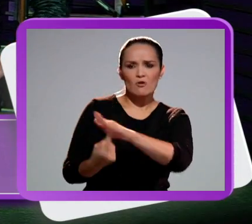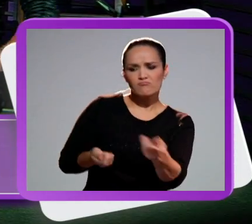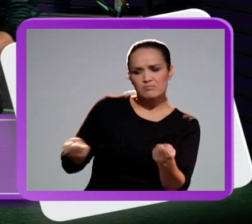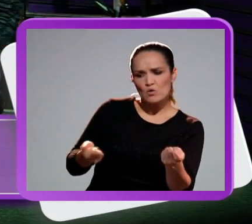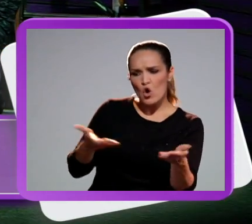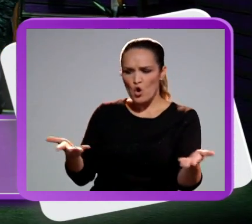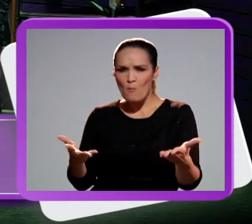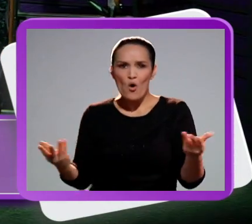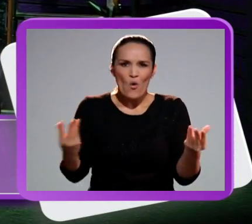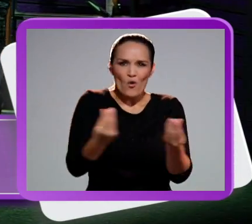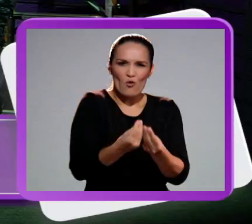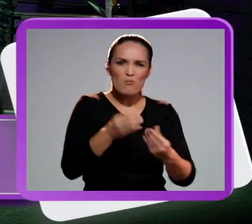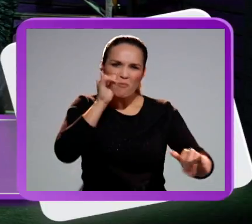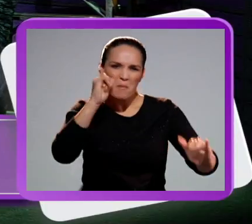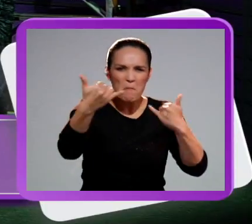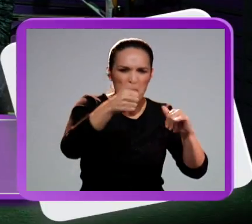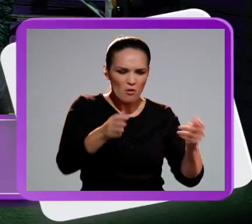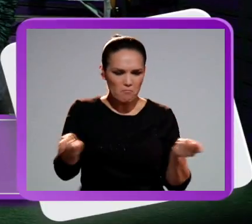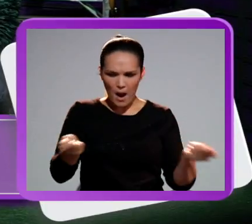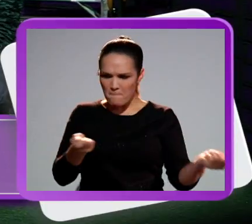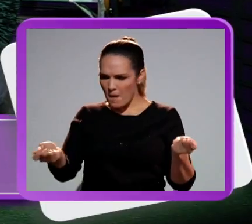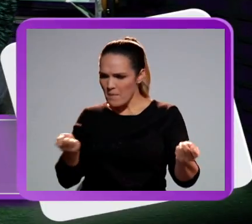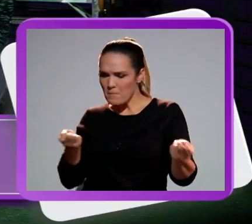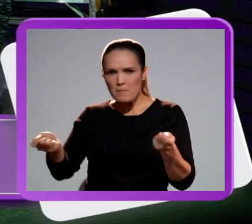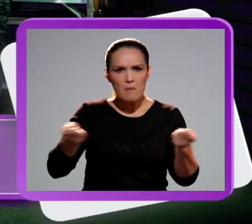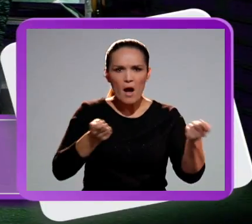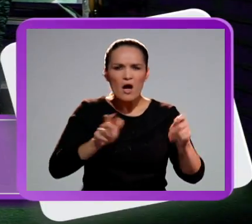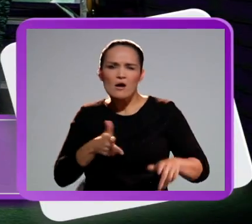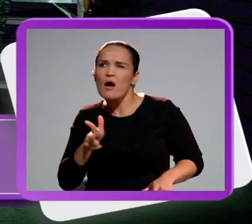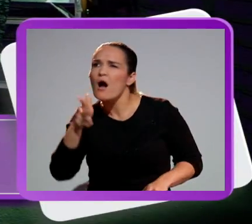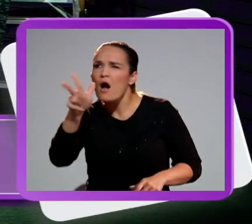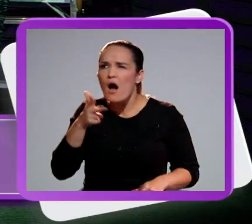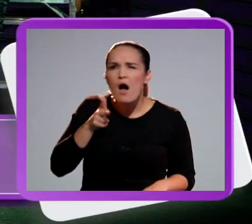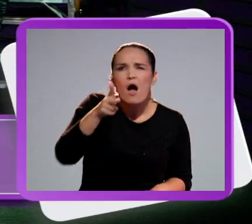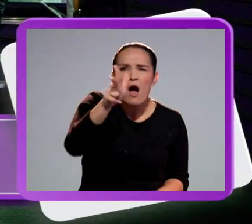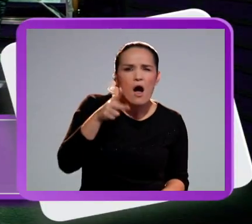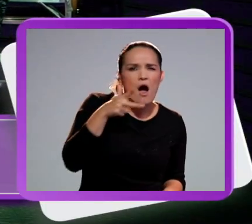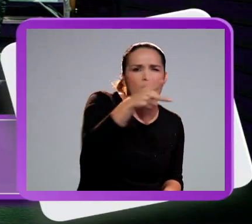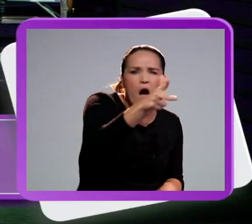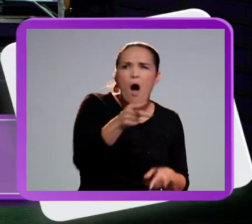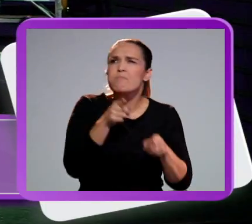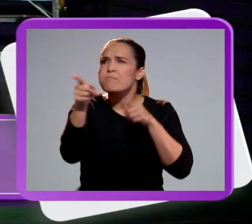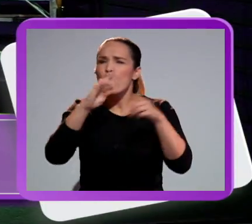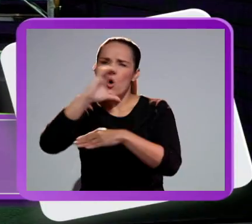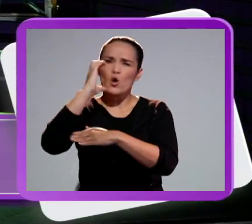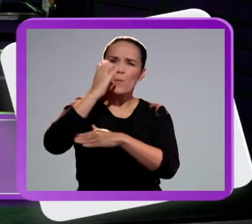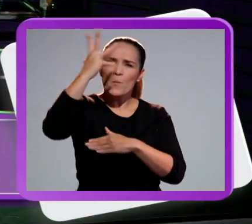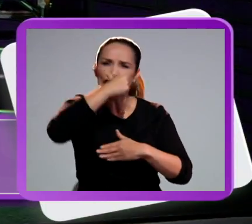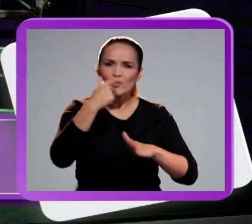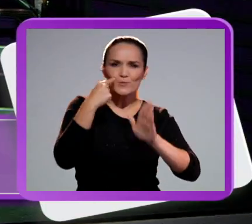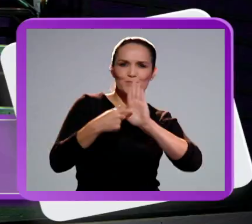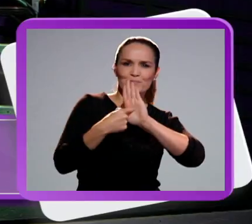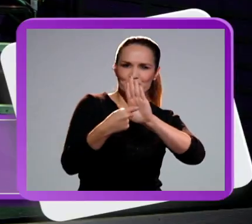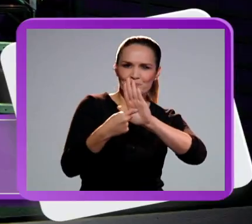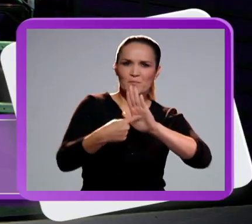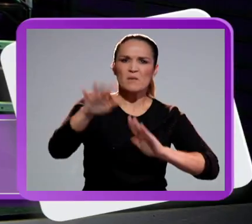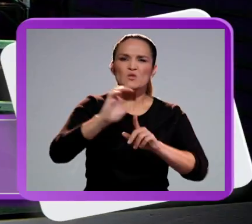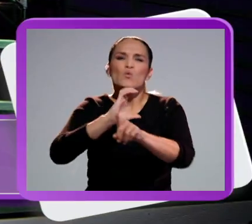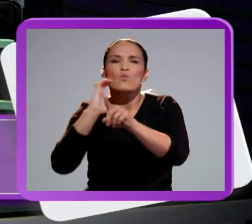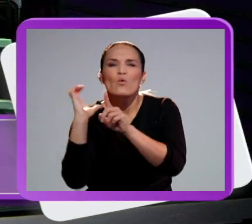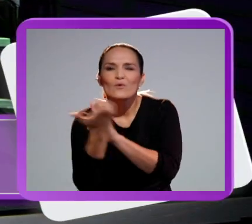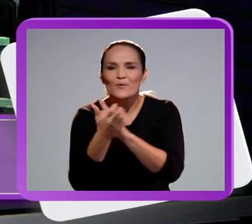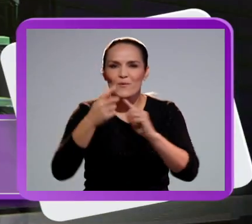pues ir a los municipios y mostrarle a la gente que realmente es lo que tiene y que tiene Colombia para mostrar en cuanto a